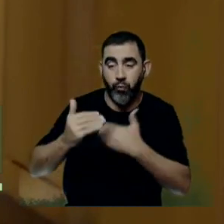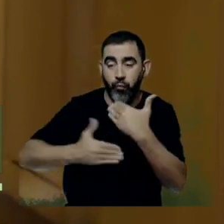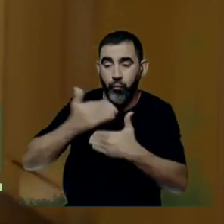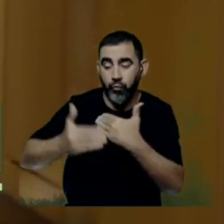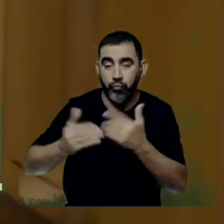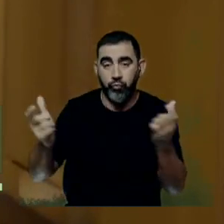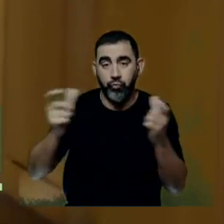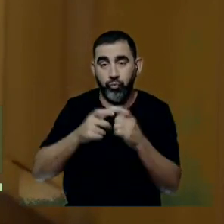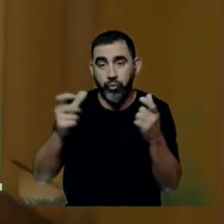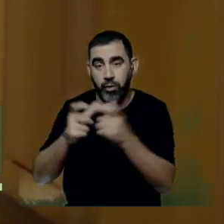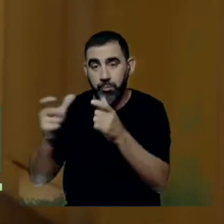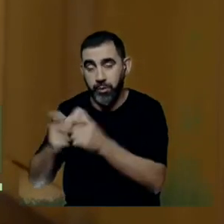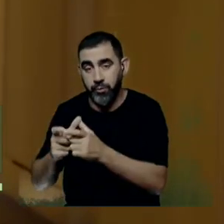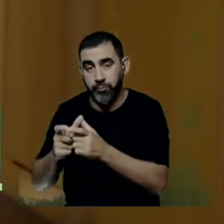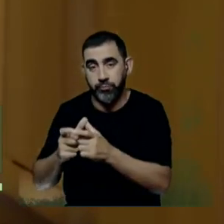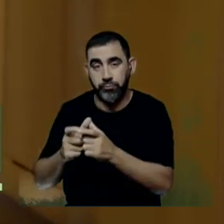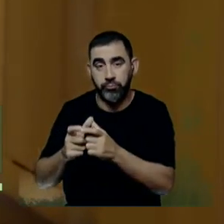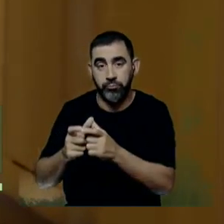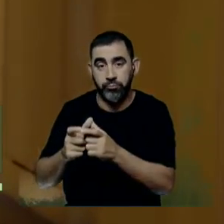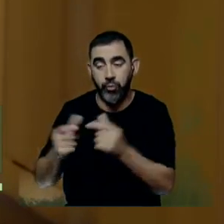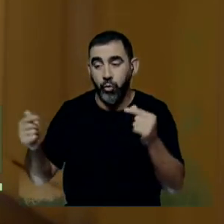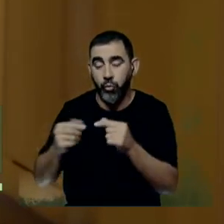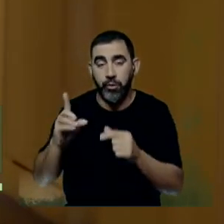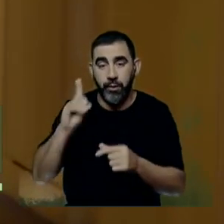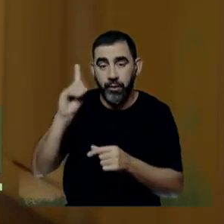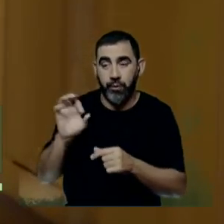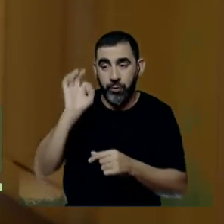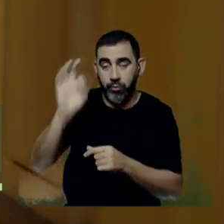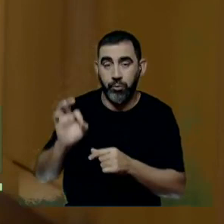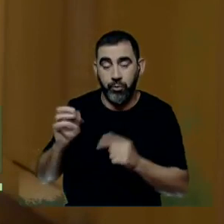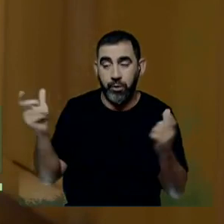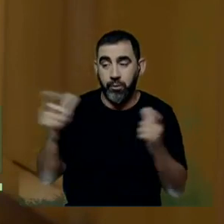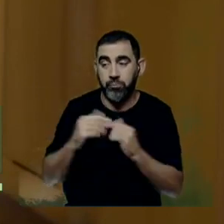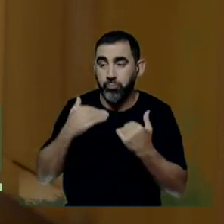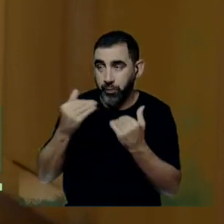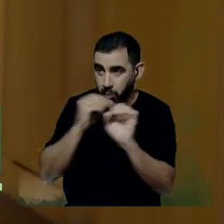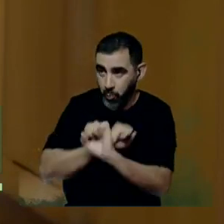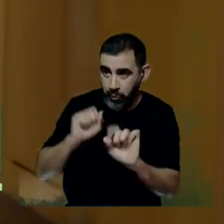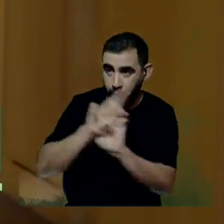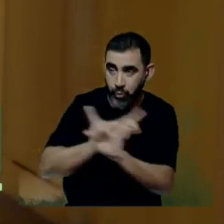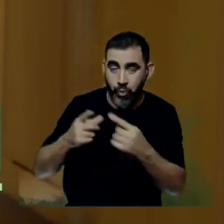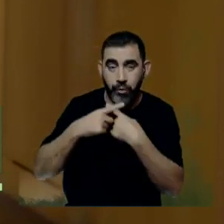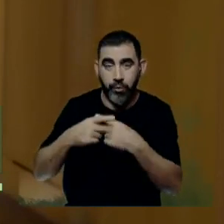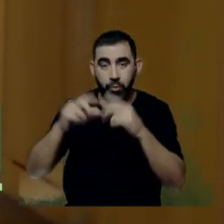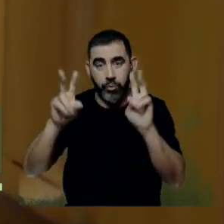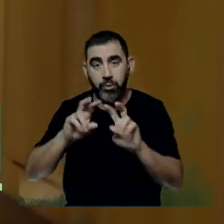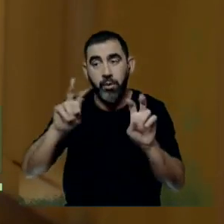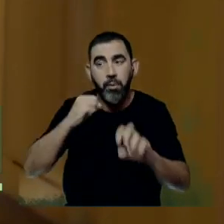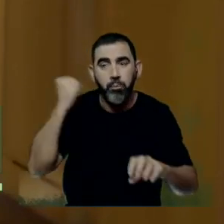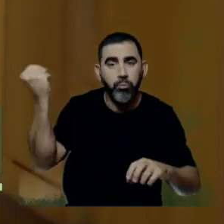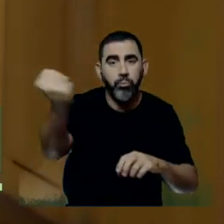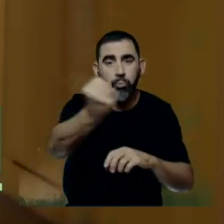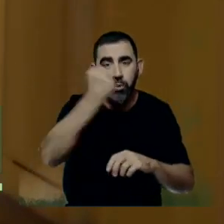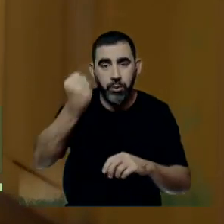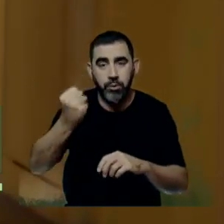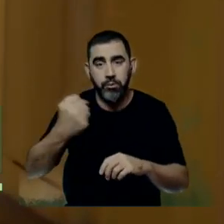de las comisiones, el atropello a los legisladores, llegar a una sesión sin saber si vamos a poder tratar los temas importantes, ¿no? Porque a